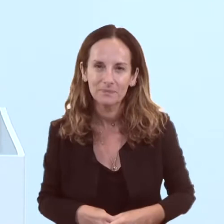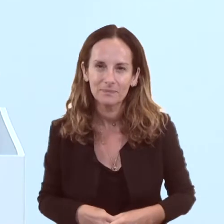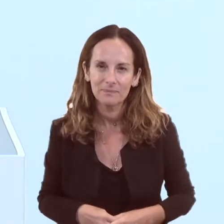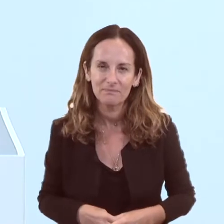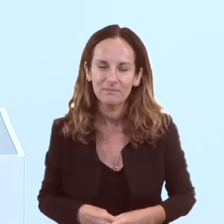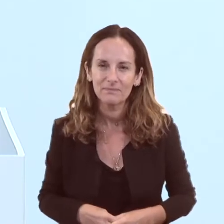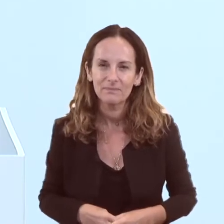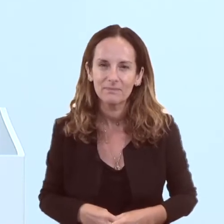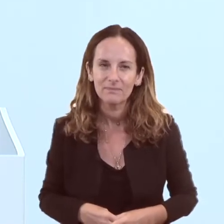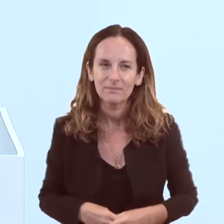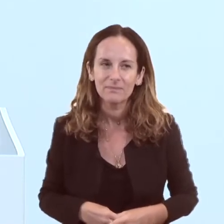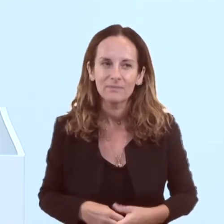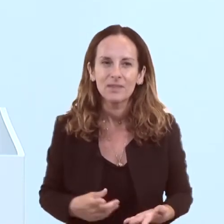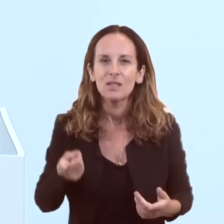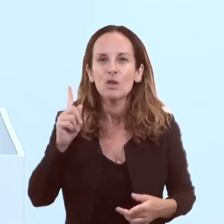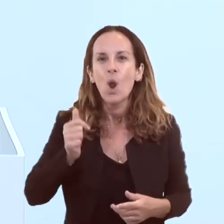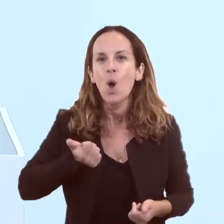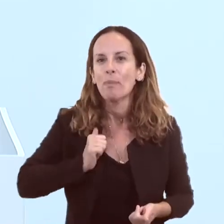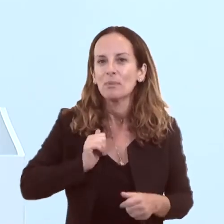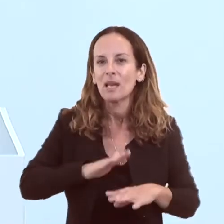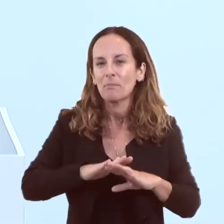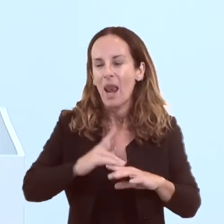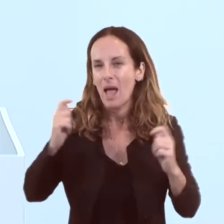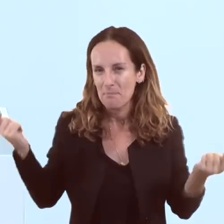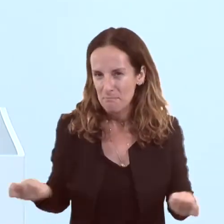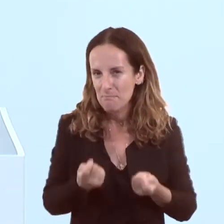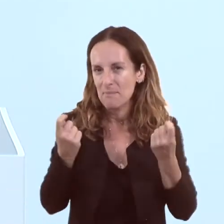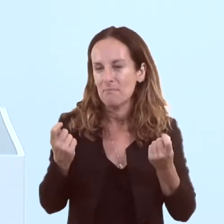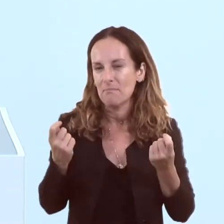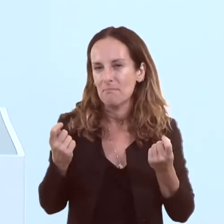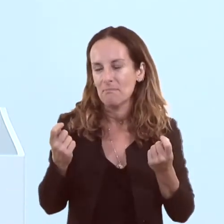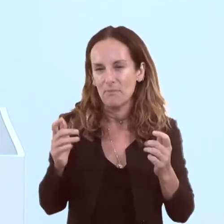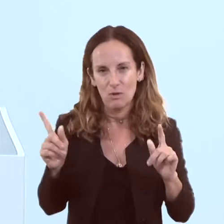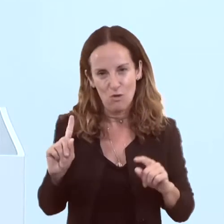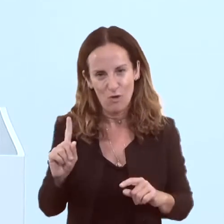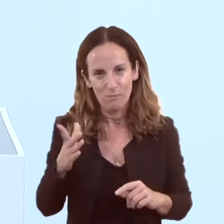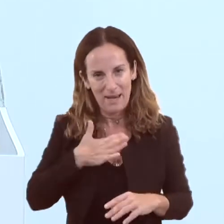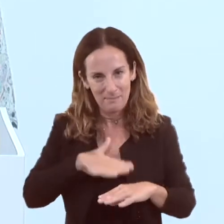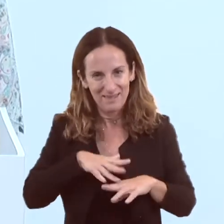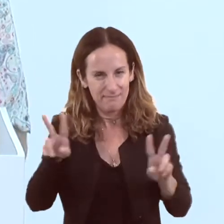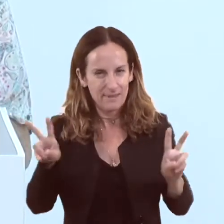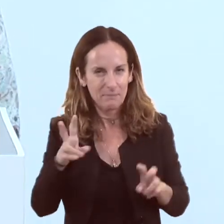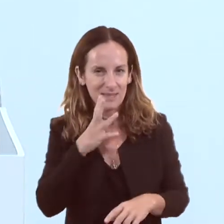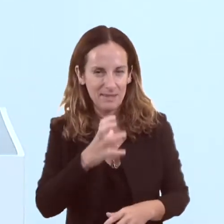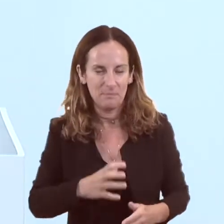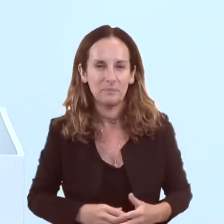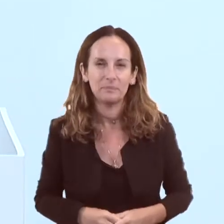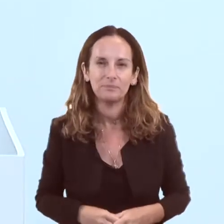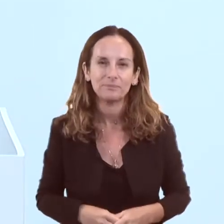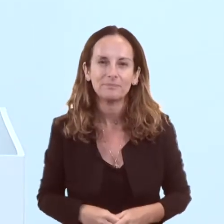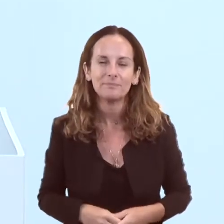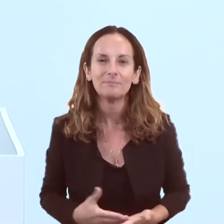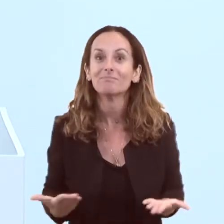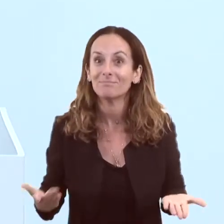mediática y publicitaria no en el fondo no este es el digamos el